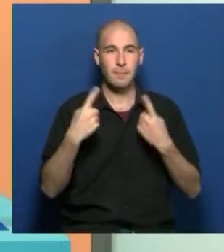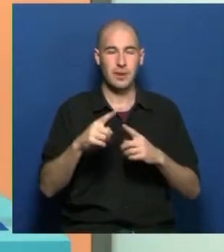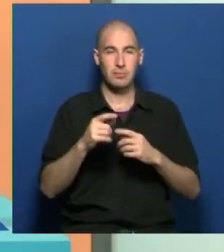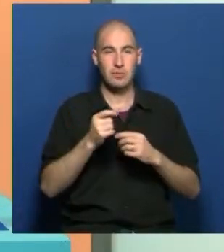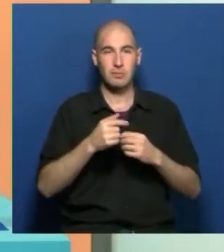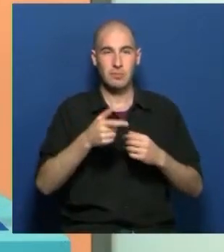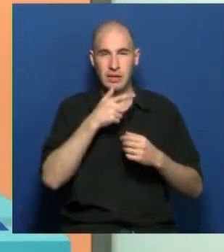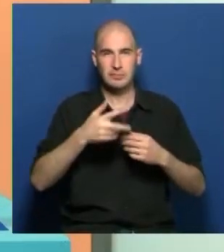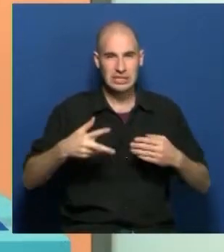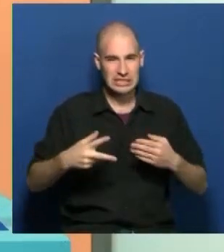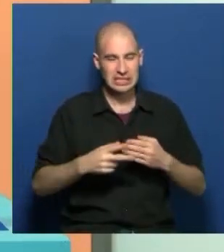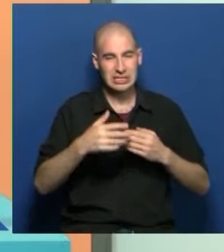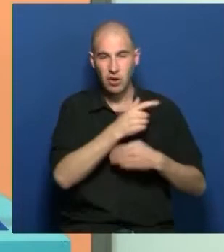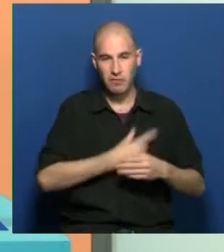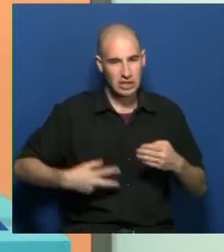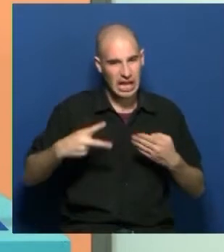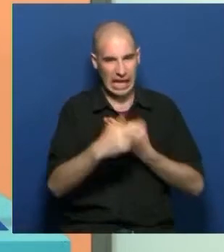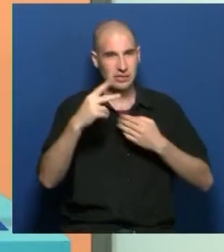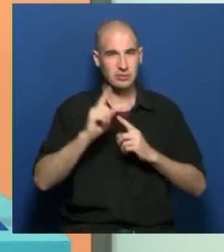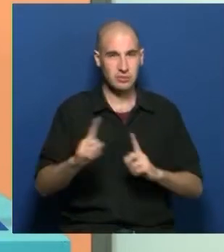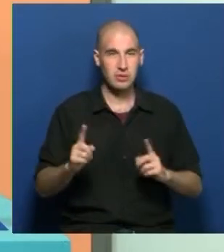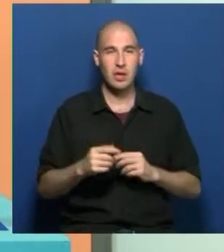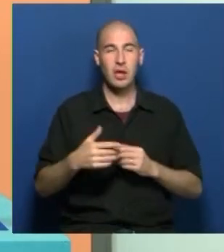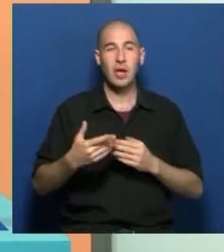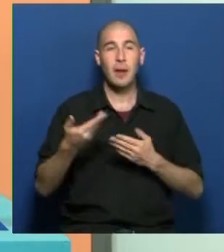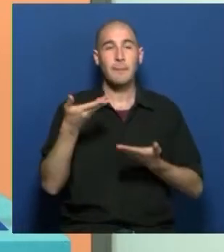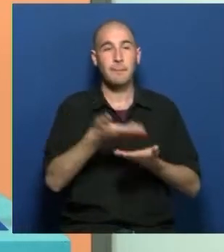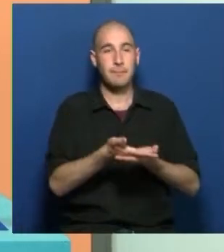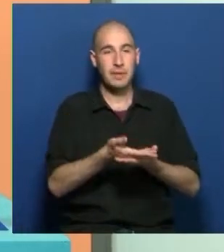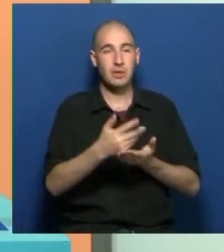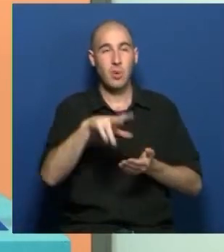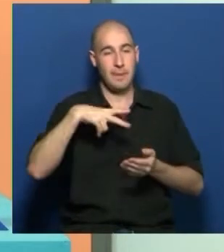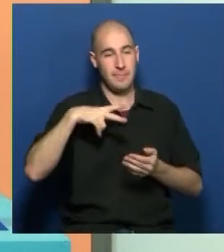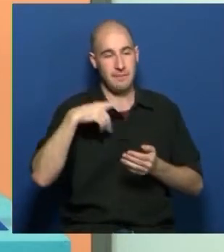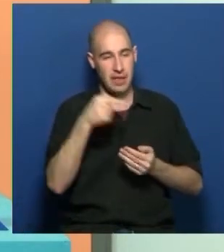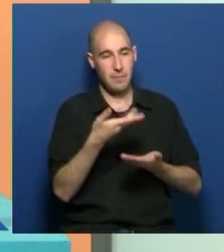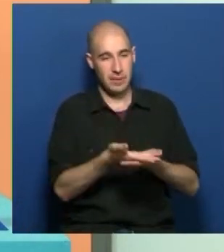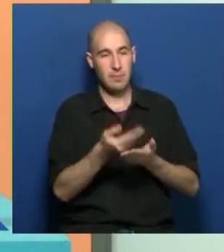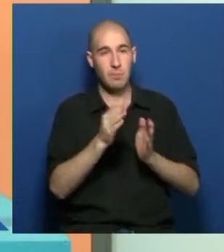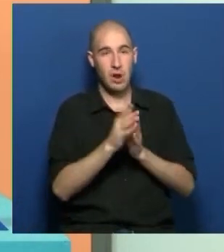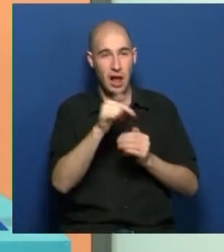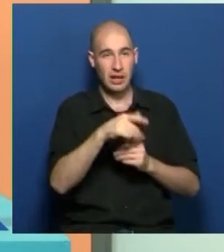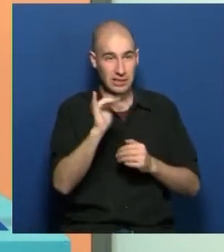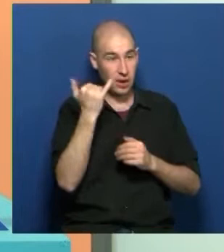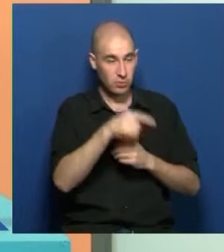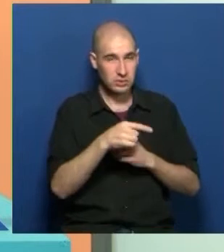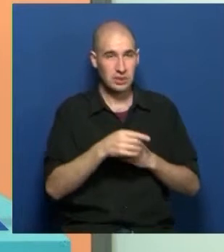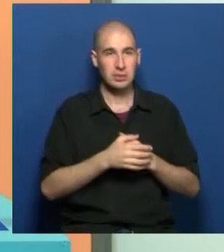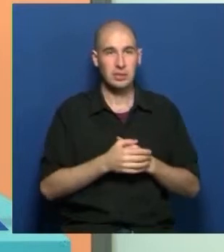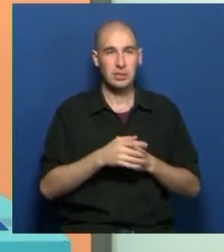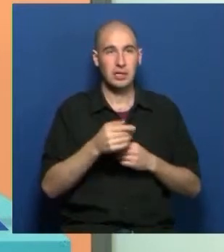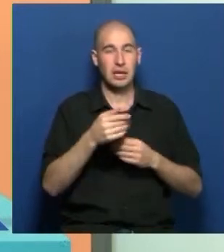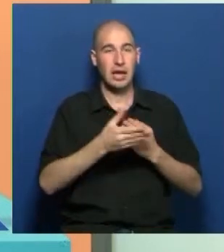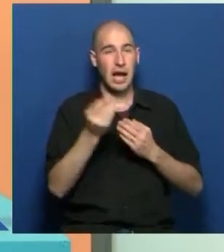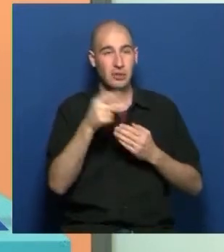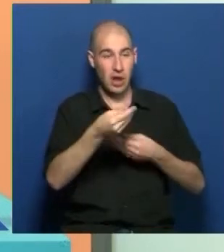del cinturón, por decirlo, del sector gobierno. Bien. Ese ajuste se lo ha pedido más que nada el sector privado, porque hoy donde estamos viendo los principales